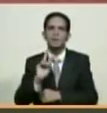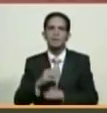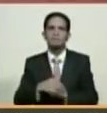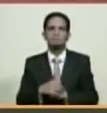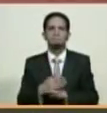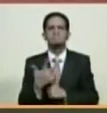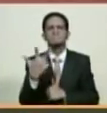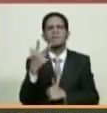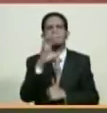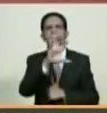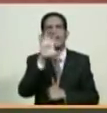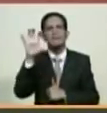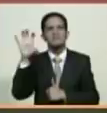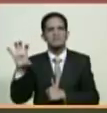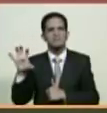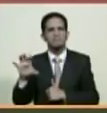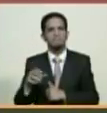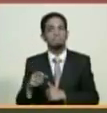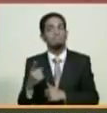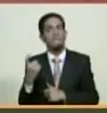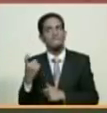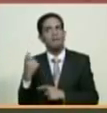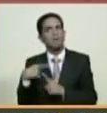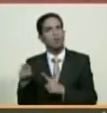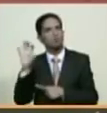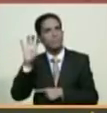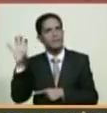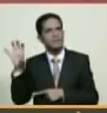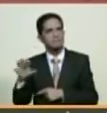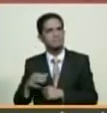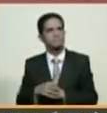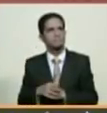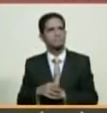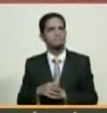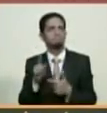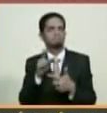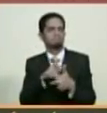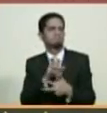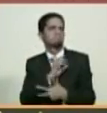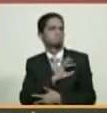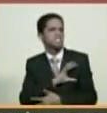países. No estamos contando refugiados de otros países, como los que vinieron de Chile